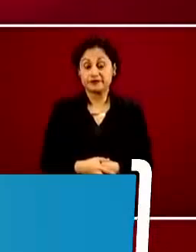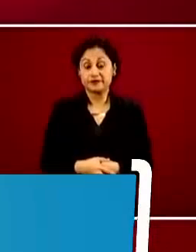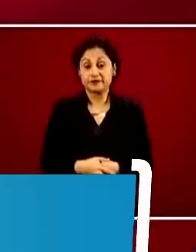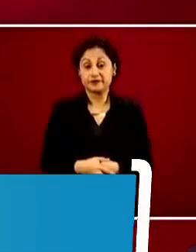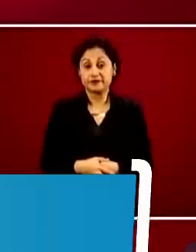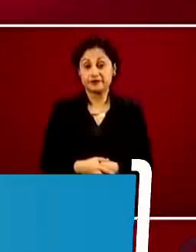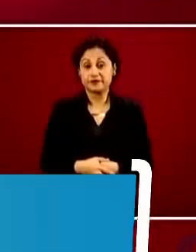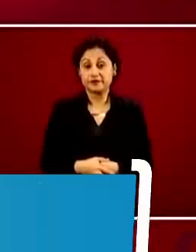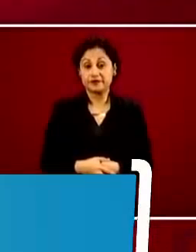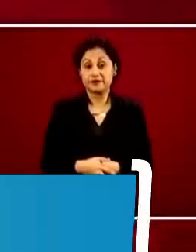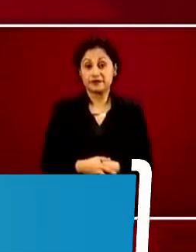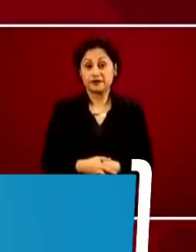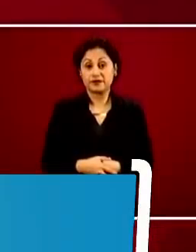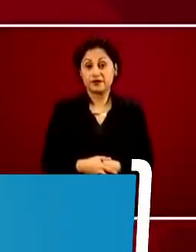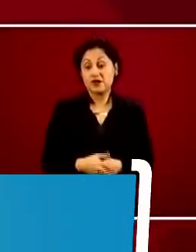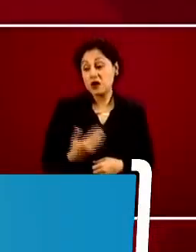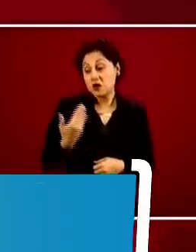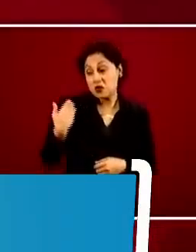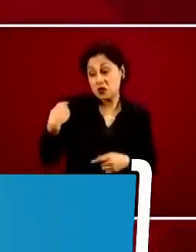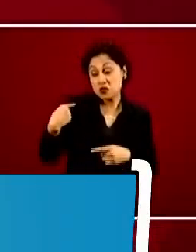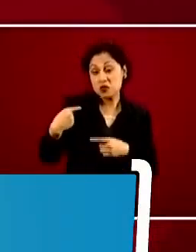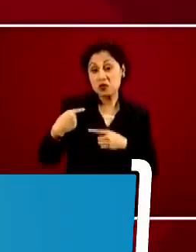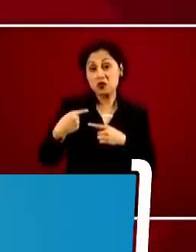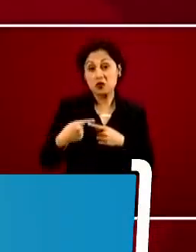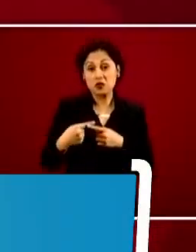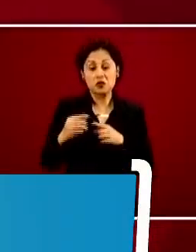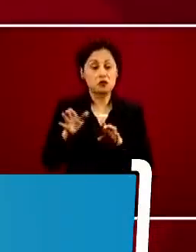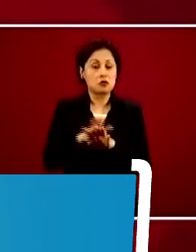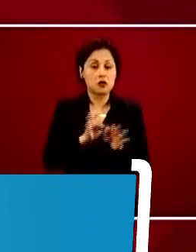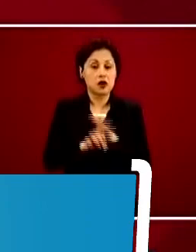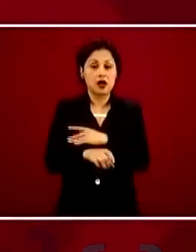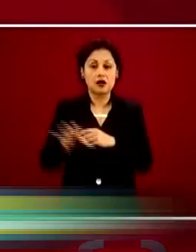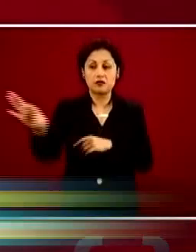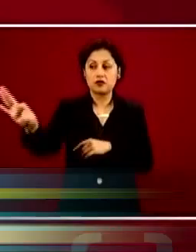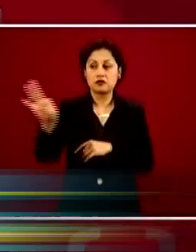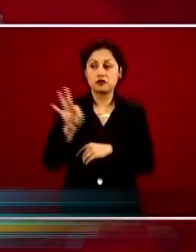entrevistas a un personaje del deporte